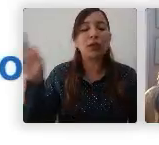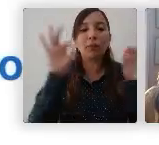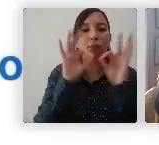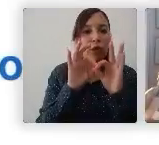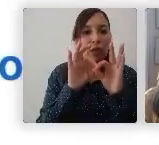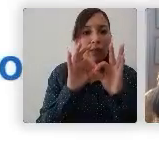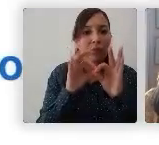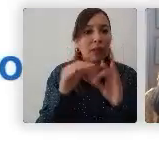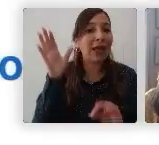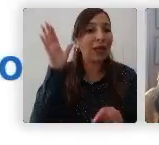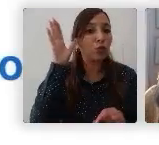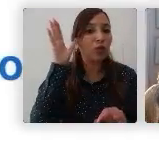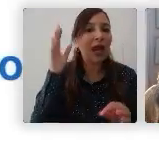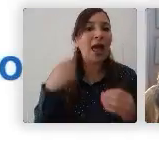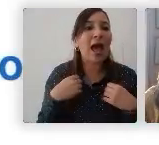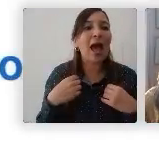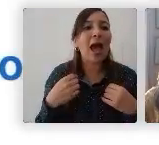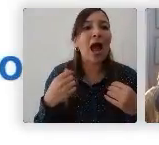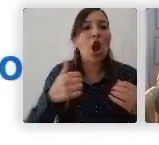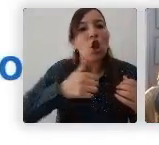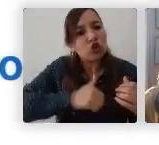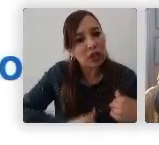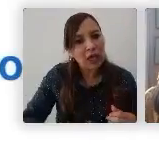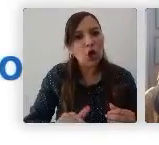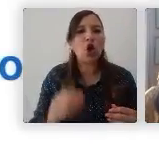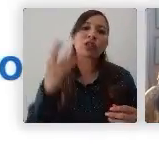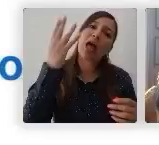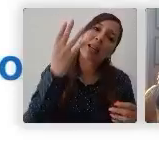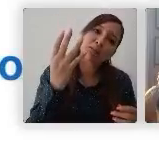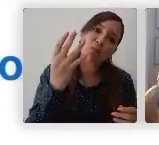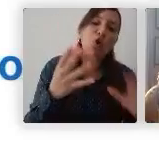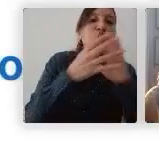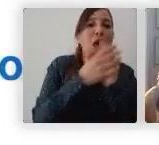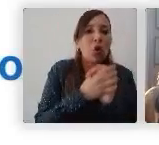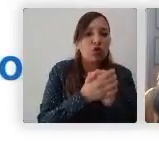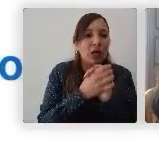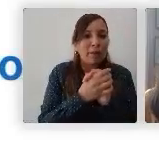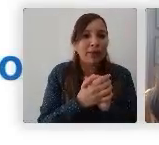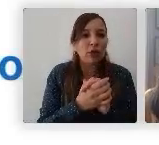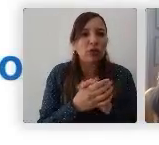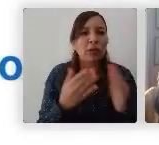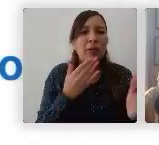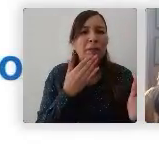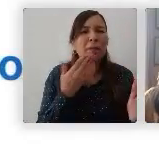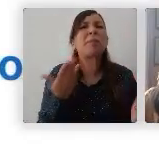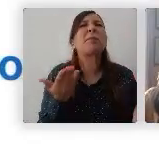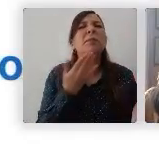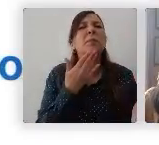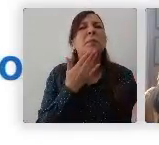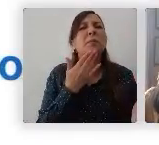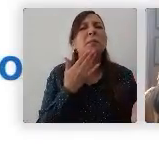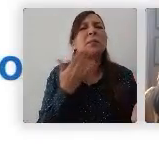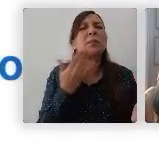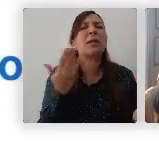escuchar a los familiares y amigos de hecho ese turista está muy influenciado por estos familiares y amigos que ya han visitado